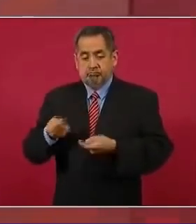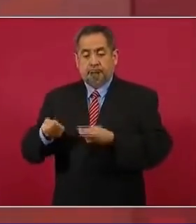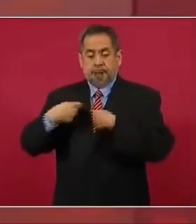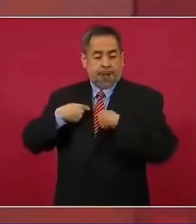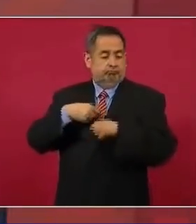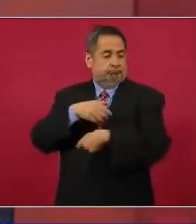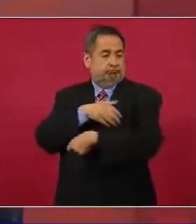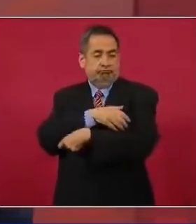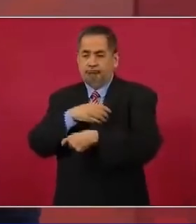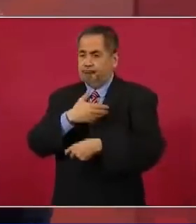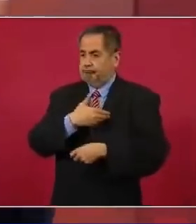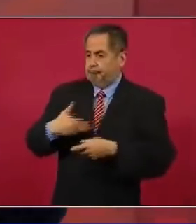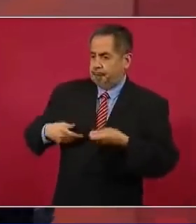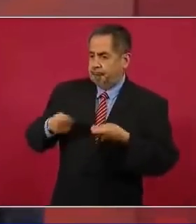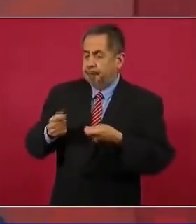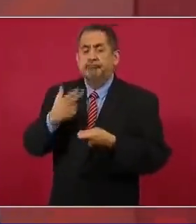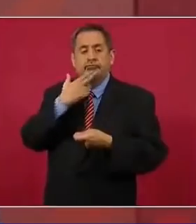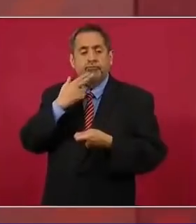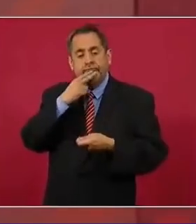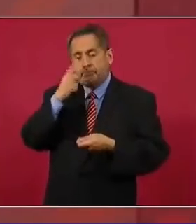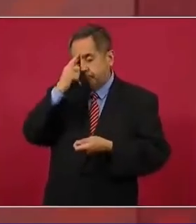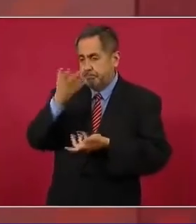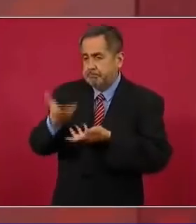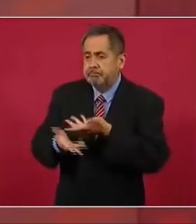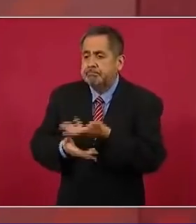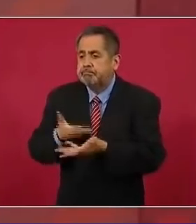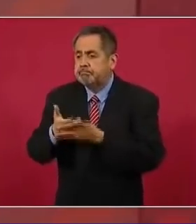cuando se pone al servicio de los demás.